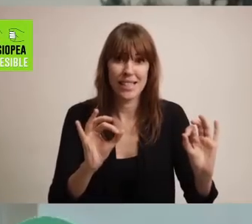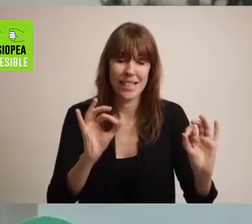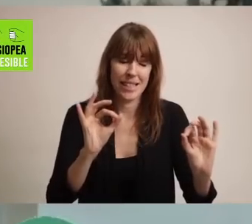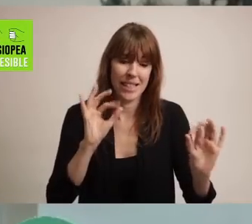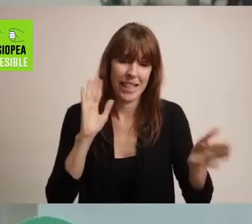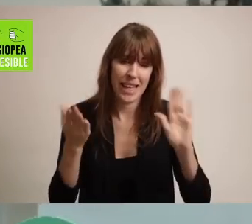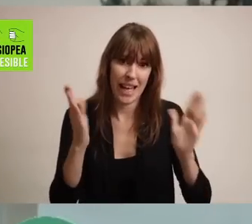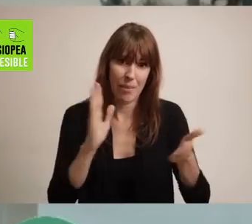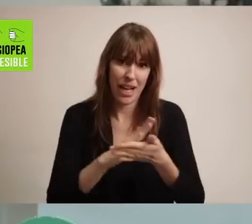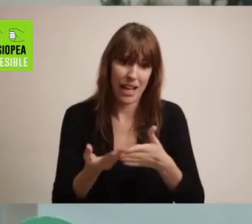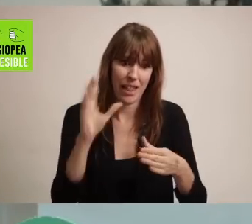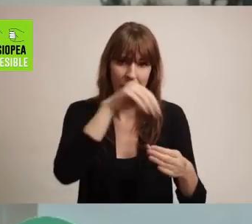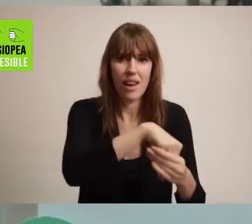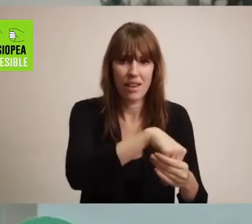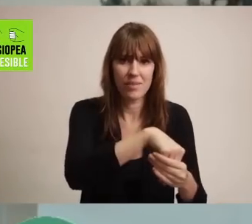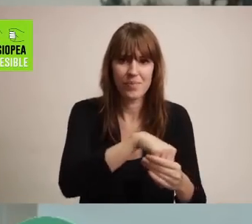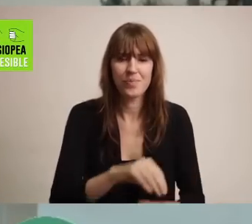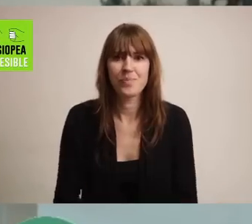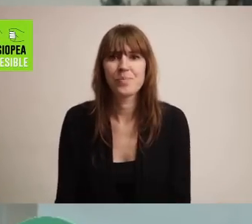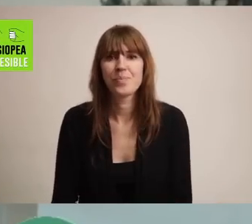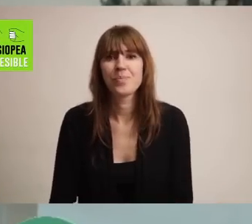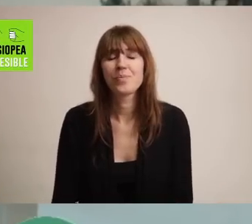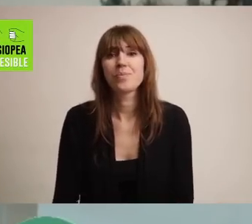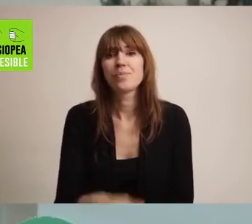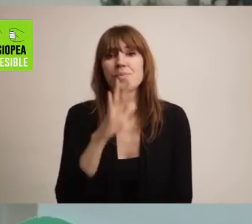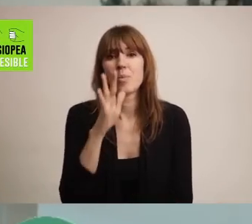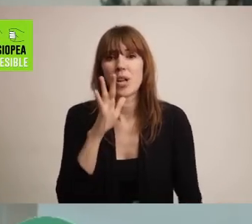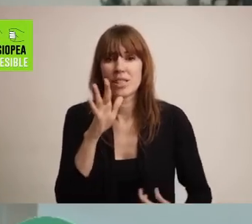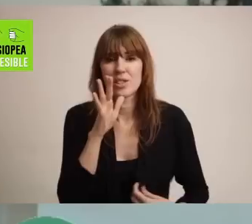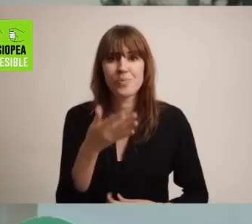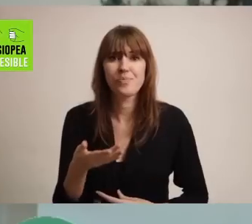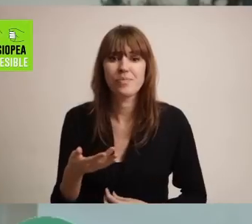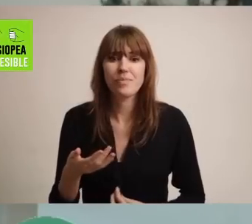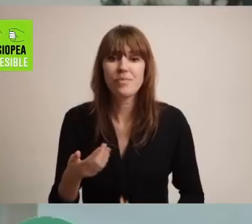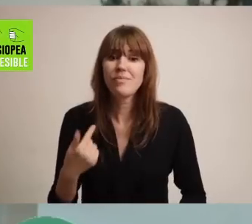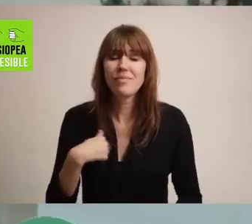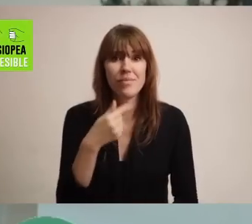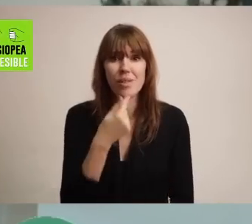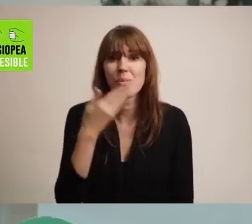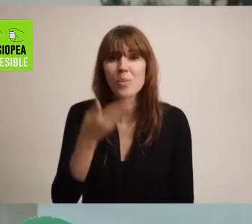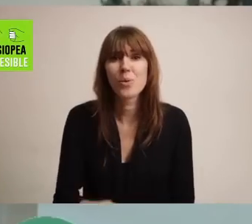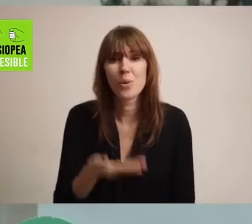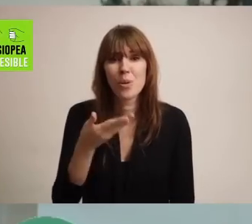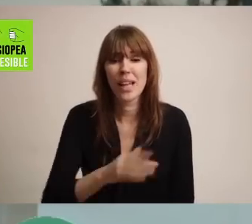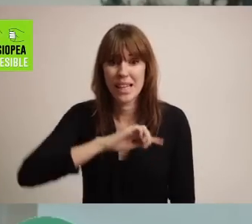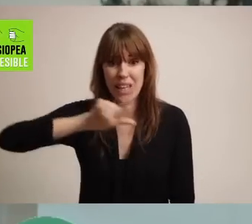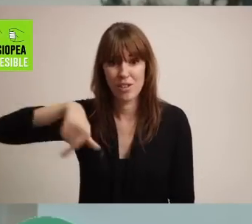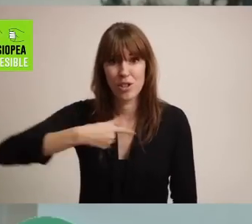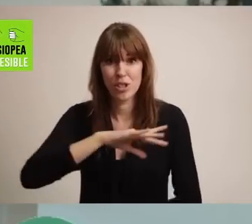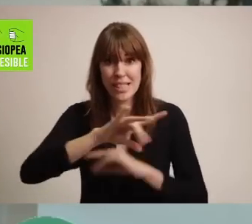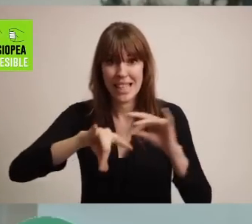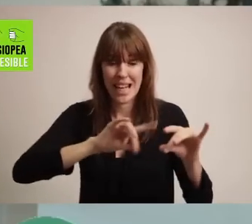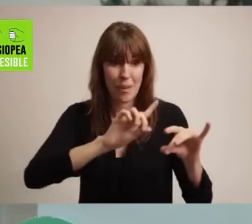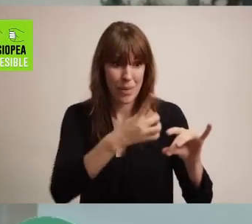terapia de canalización. Por eso entiendo que, indico que es importante que aprendamos a conectar con la Tierra